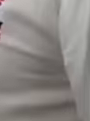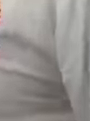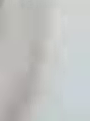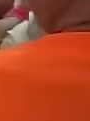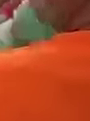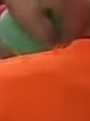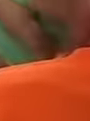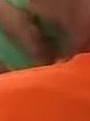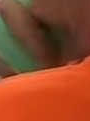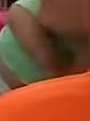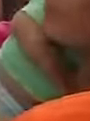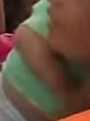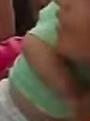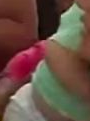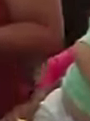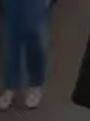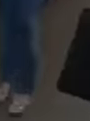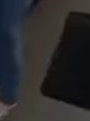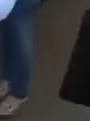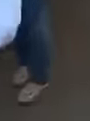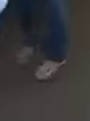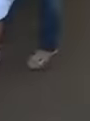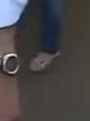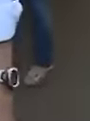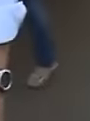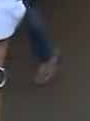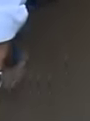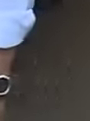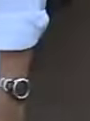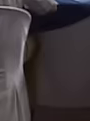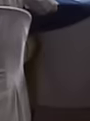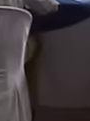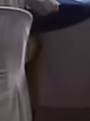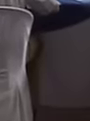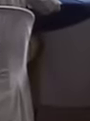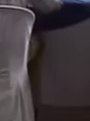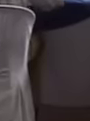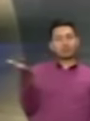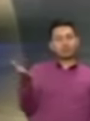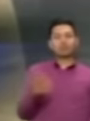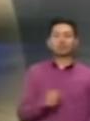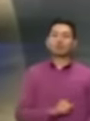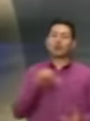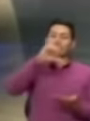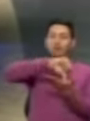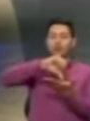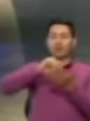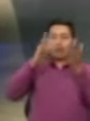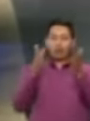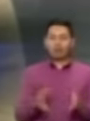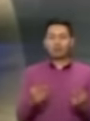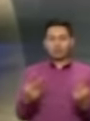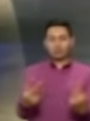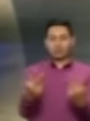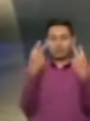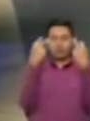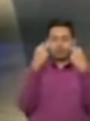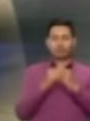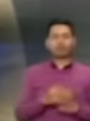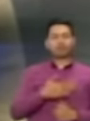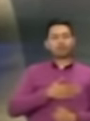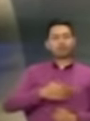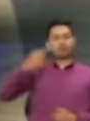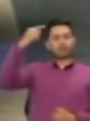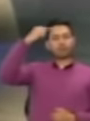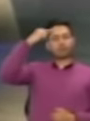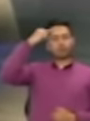la asambleísta Soledad Buendía y Pavel Muñoz, exsecretario nacional de Planificación. Creo que el concepto de la década ganada es